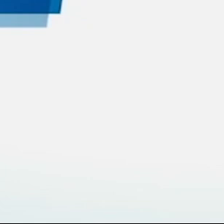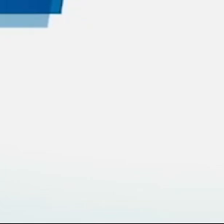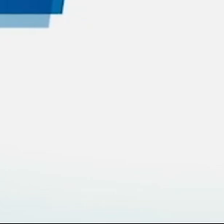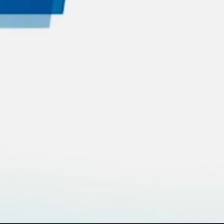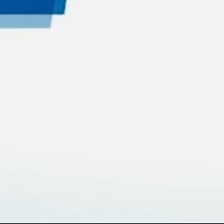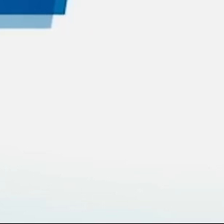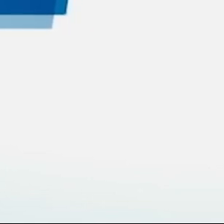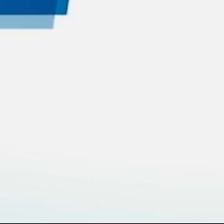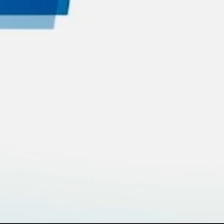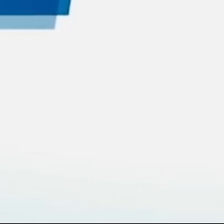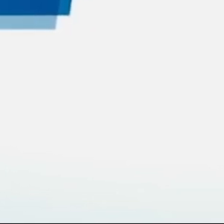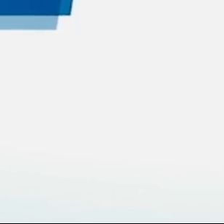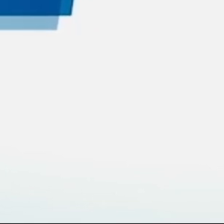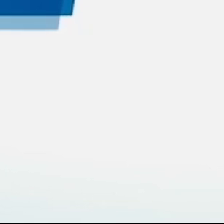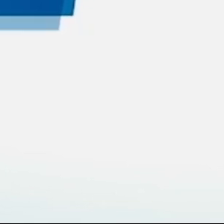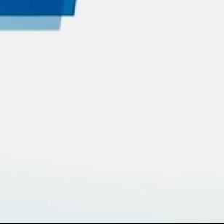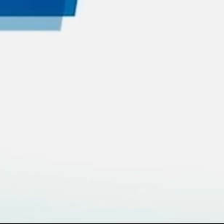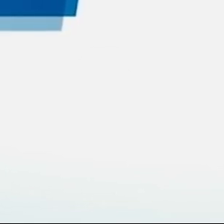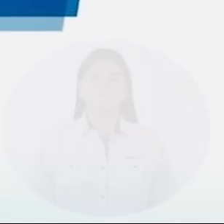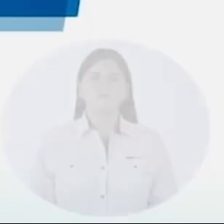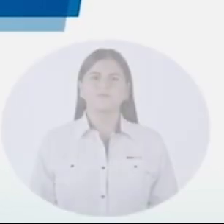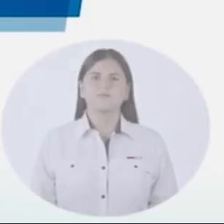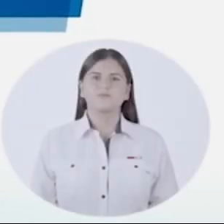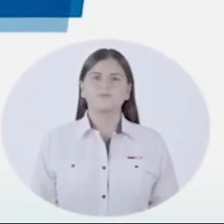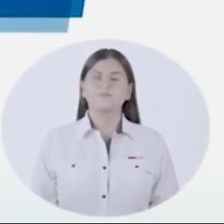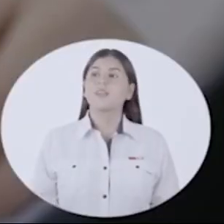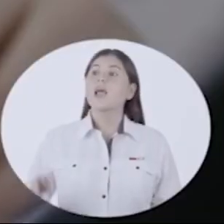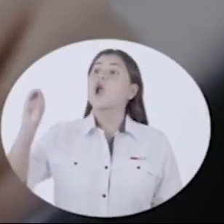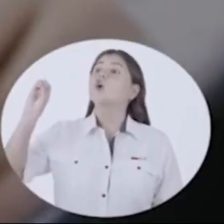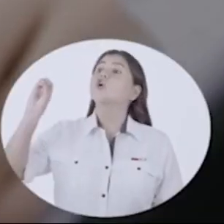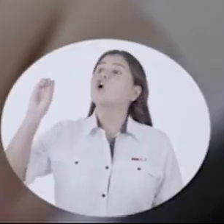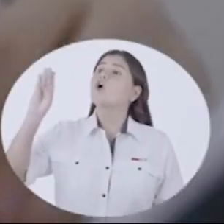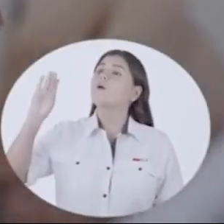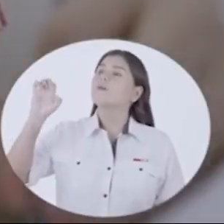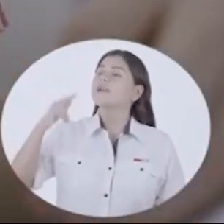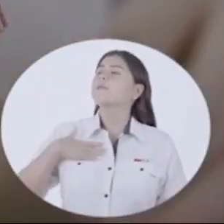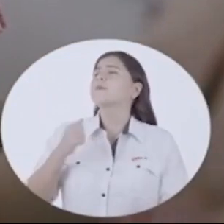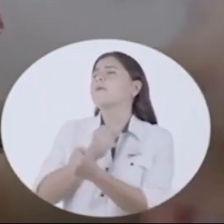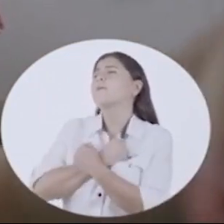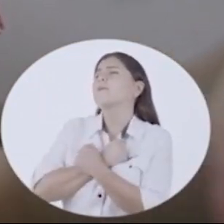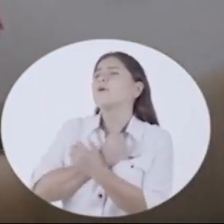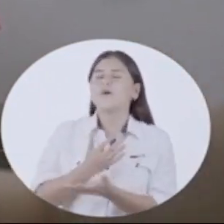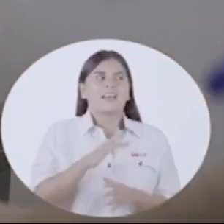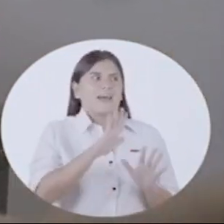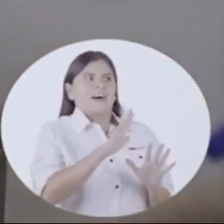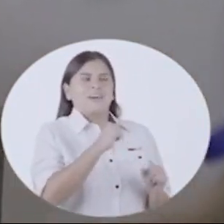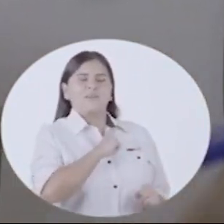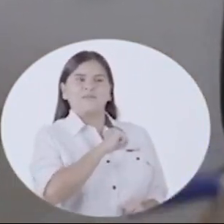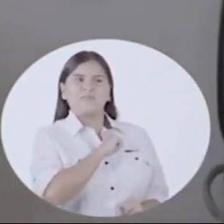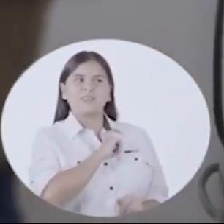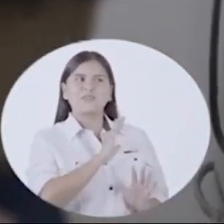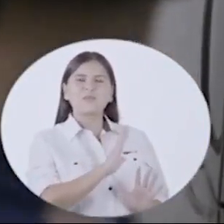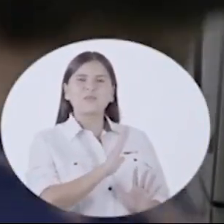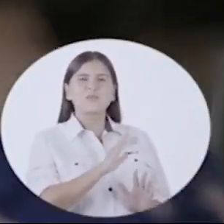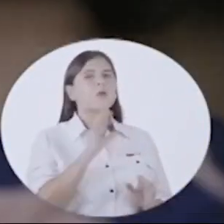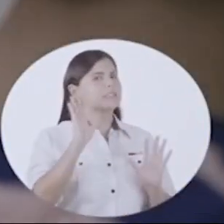a intensificar o favorecer las lluvias en el Pacífico y el Valle